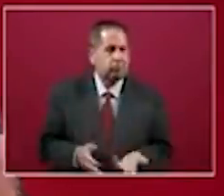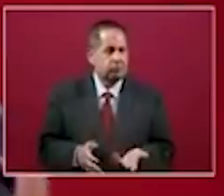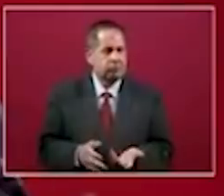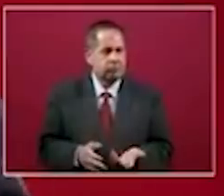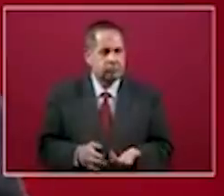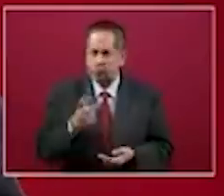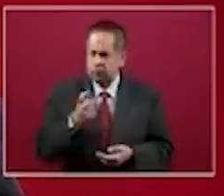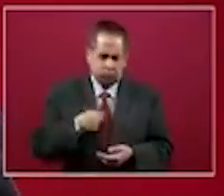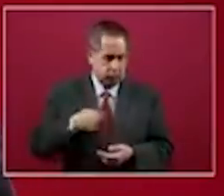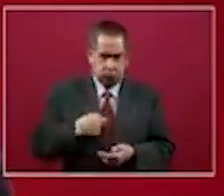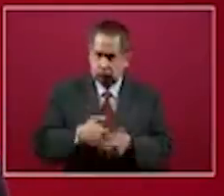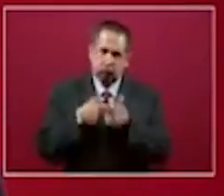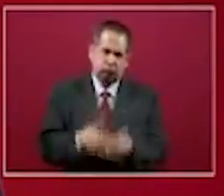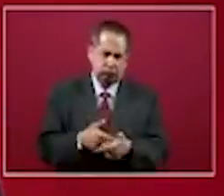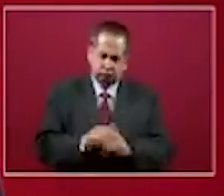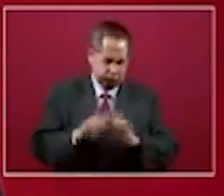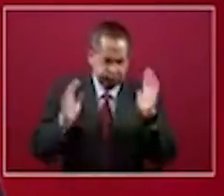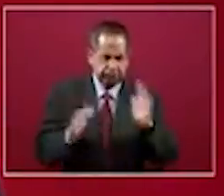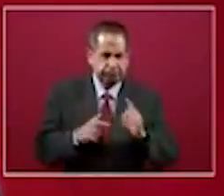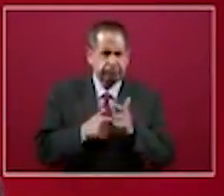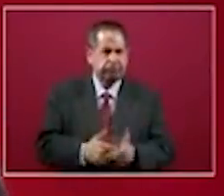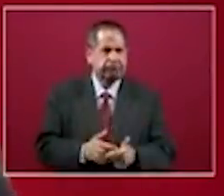Entonces, yo voy a seguir